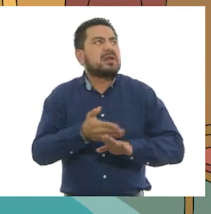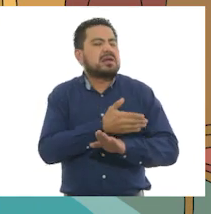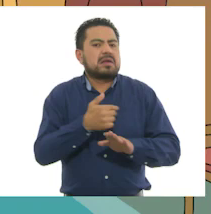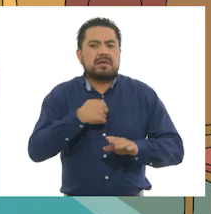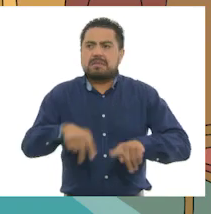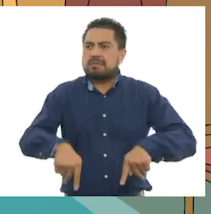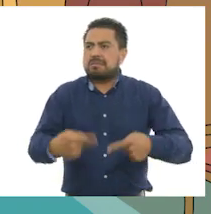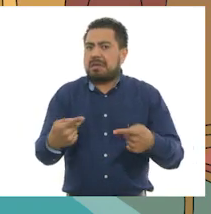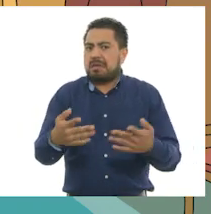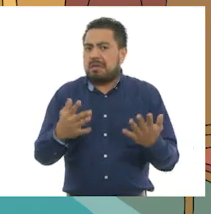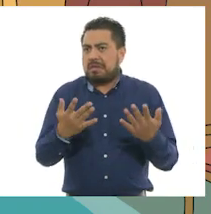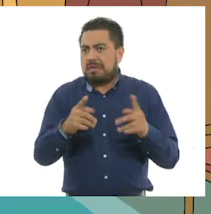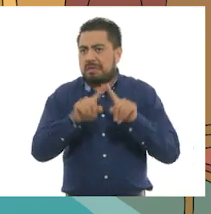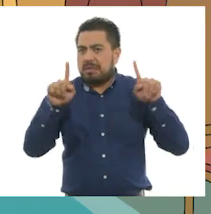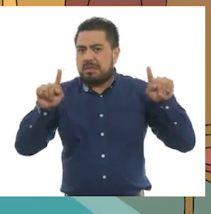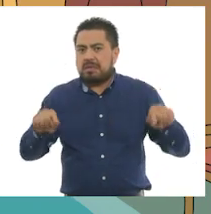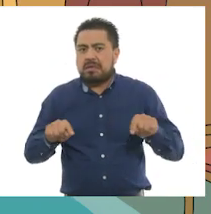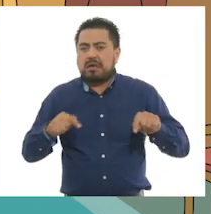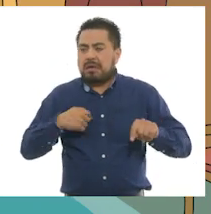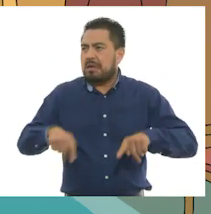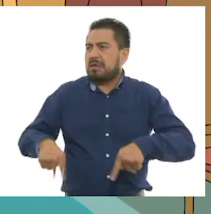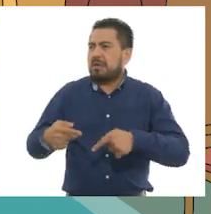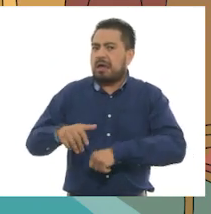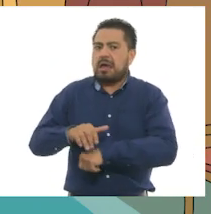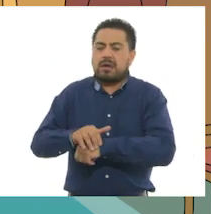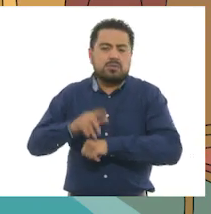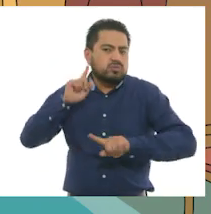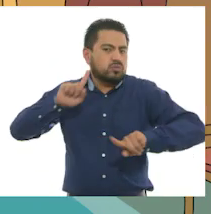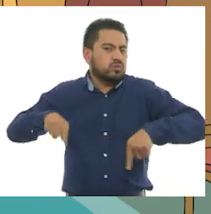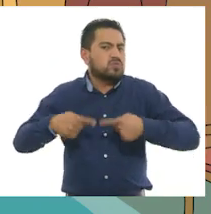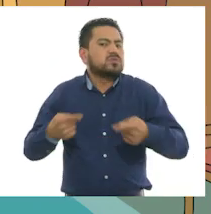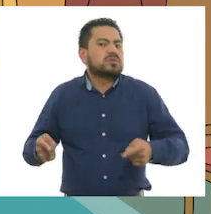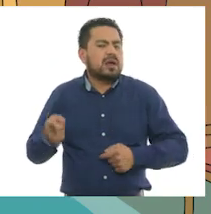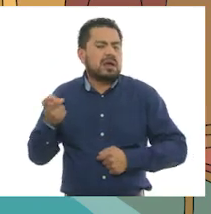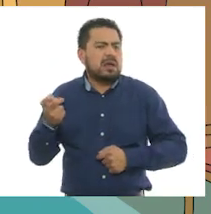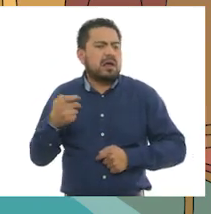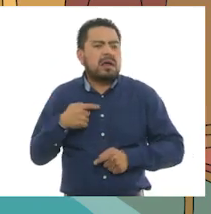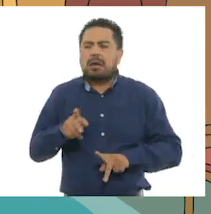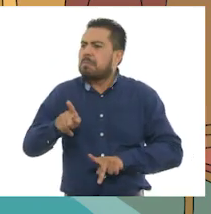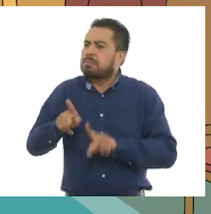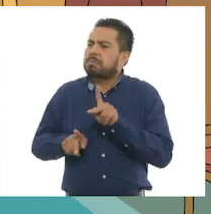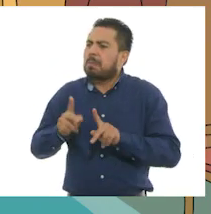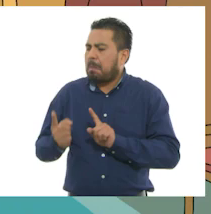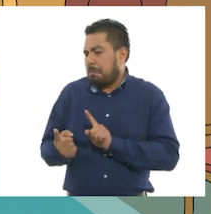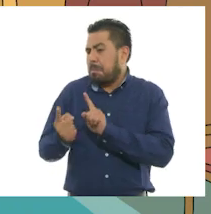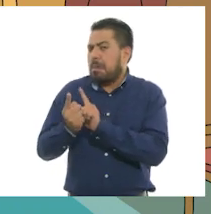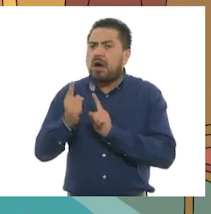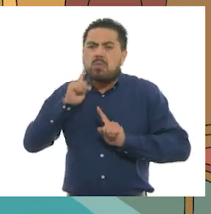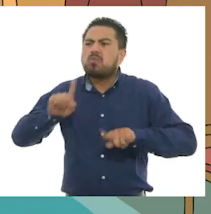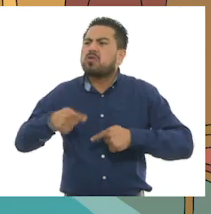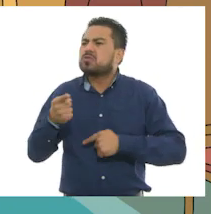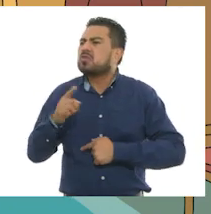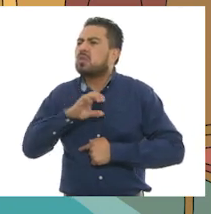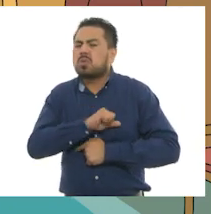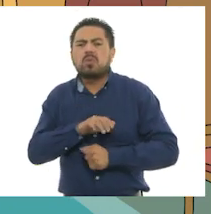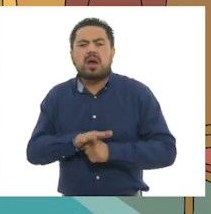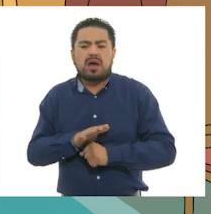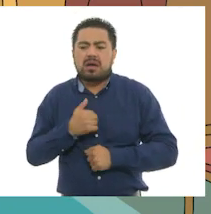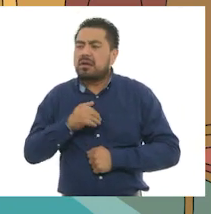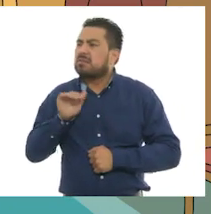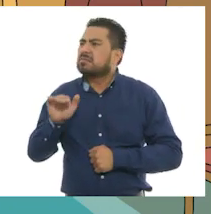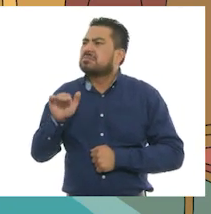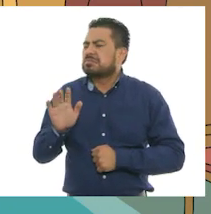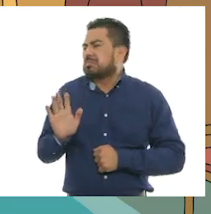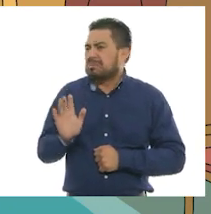güiro. Y se lo vendí a un cuate que es músico, ¿no? Y bueno, pues ahí estábamos platicando, ¿no? ¿Qué música te gusta a ti? Y yo le dije, no,